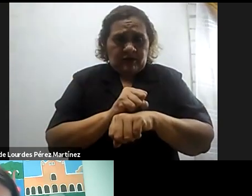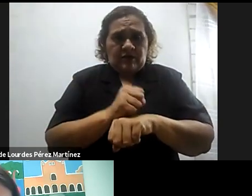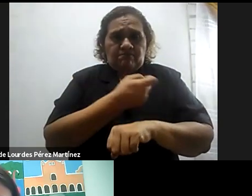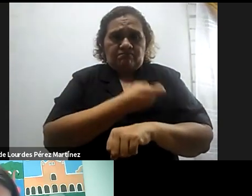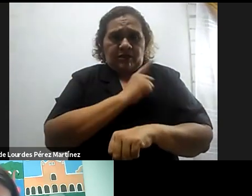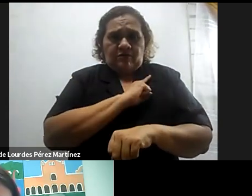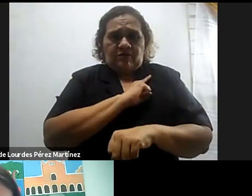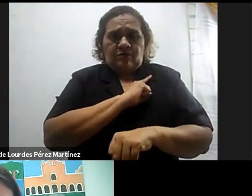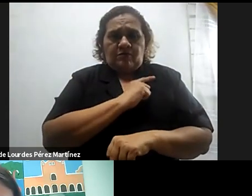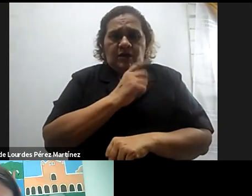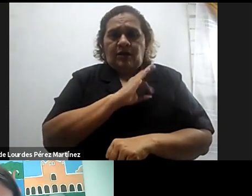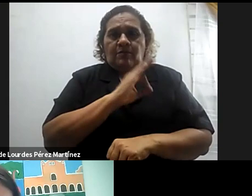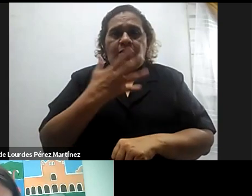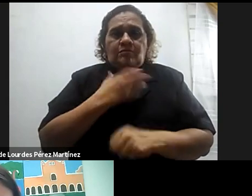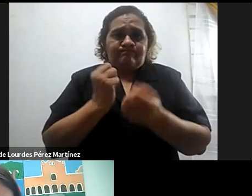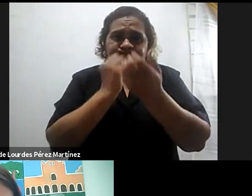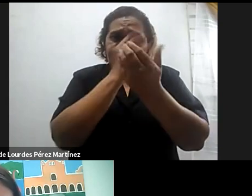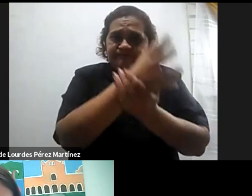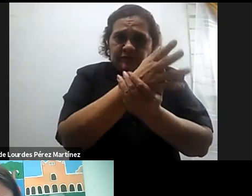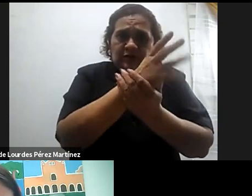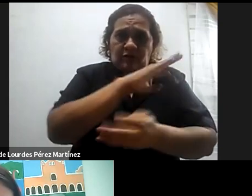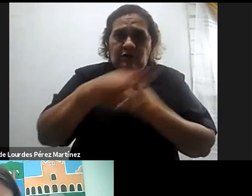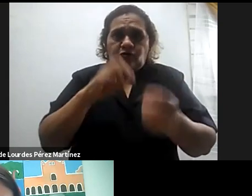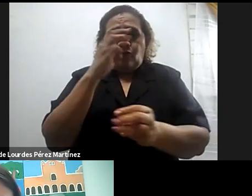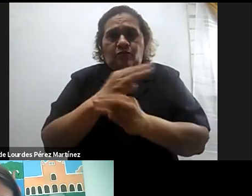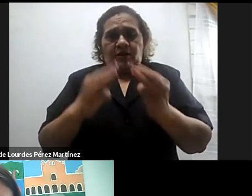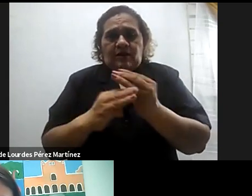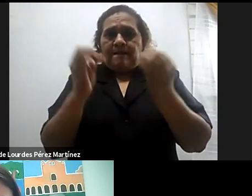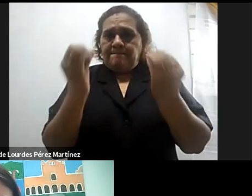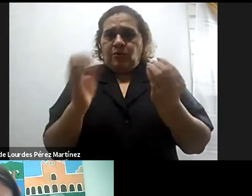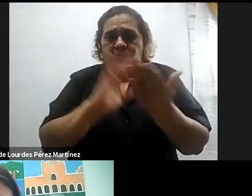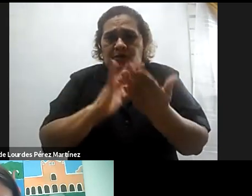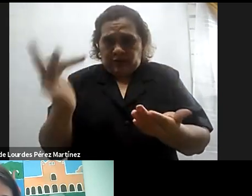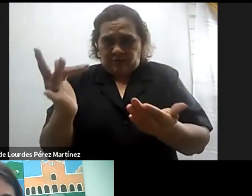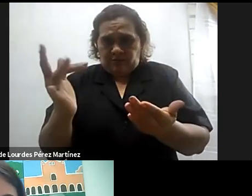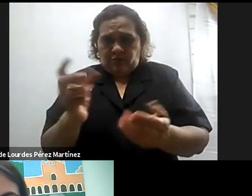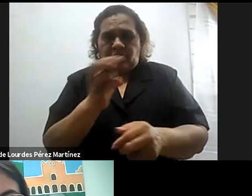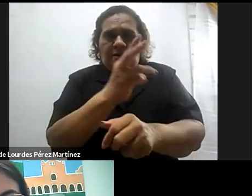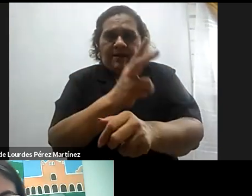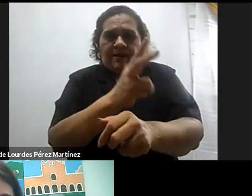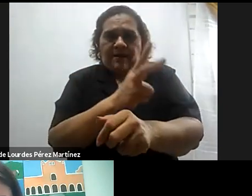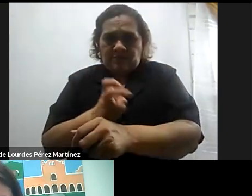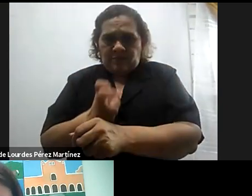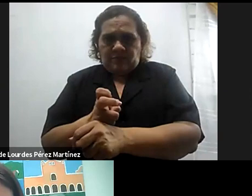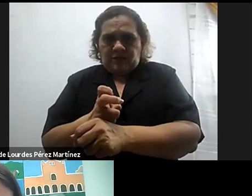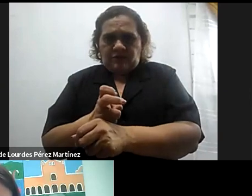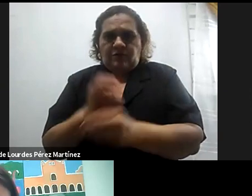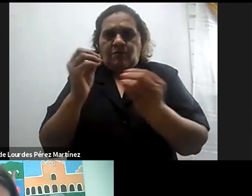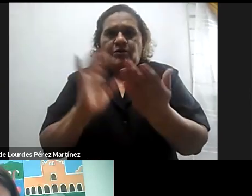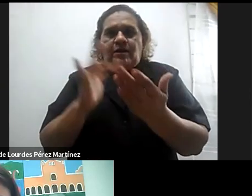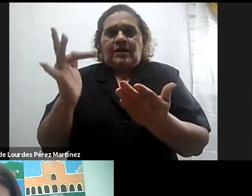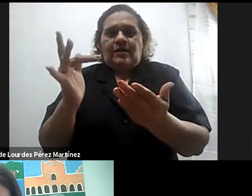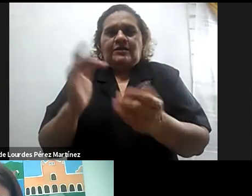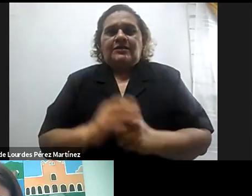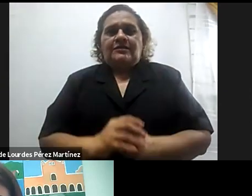Salud, pues para que puedan tener acceso también a todos los materiales. Y pues muchísimas gracias por esta invitación. Muchísimas gracias. Y pues